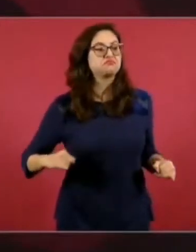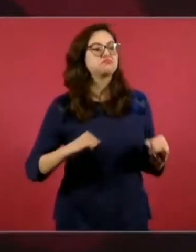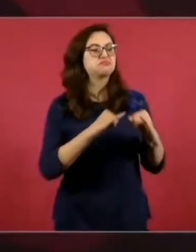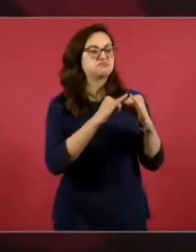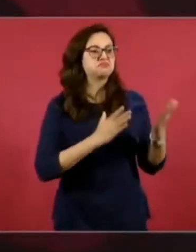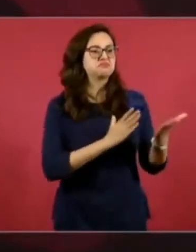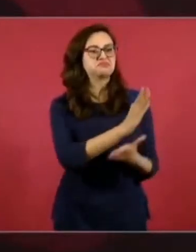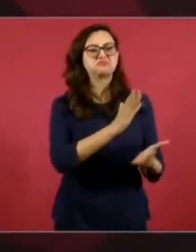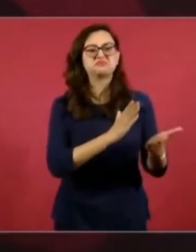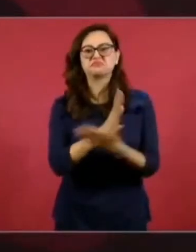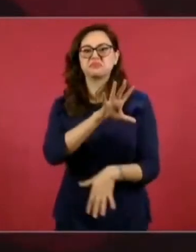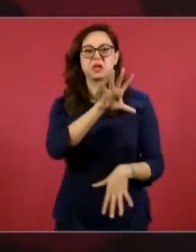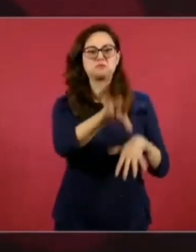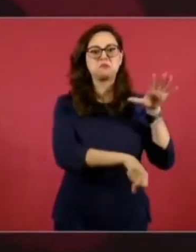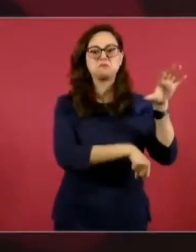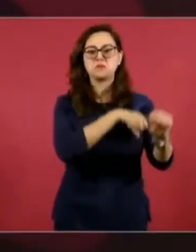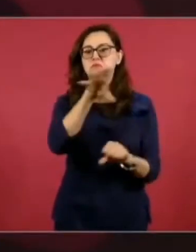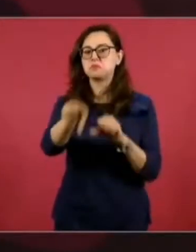y crearon